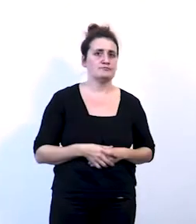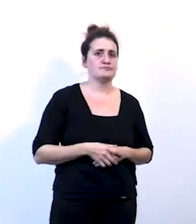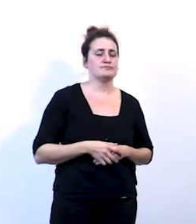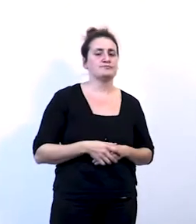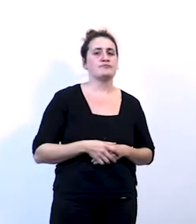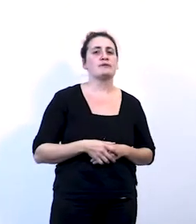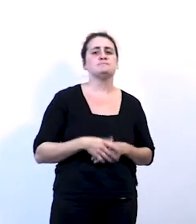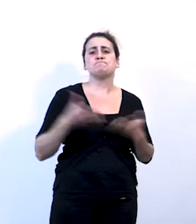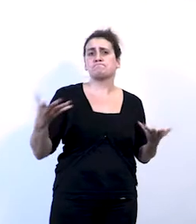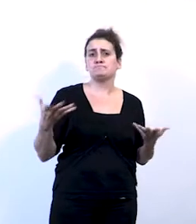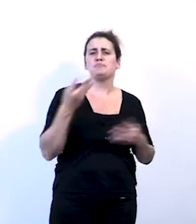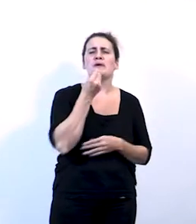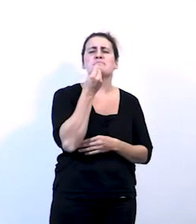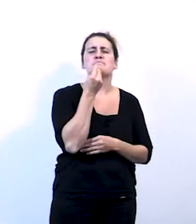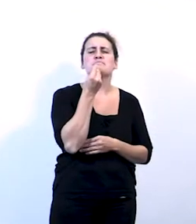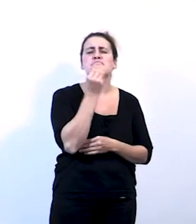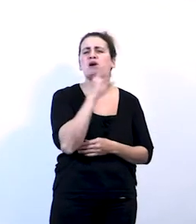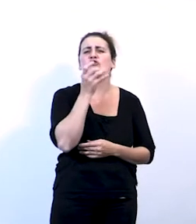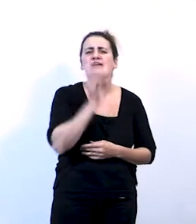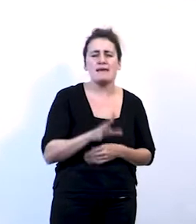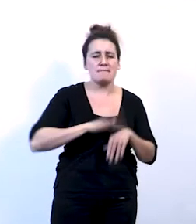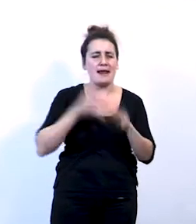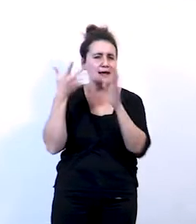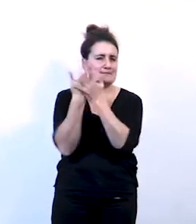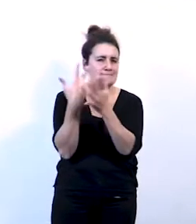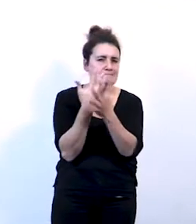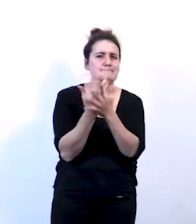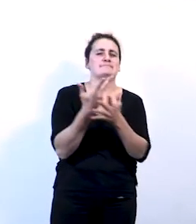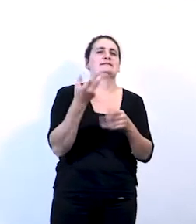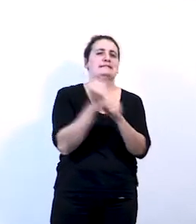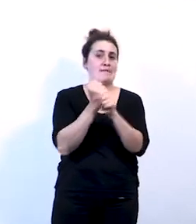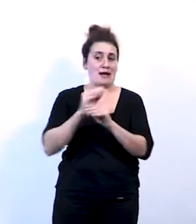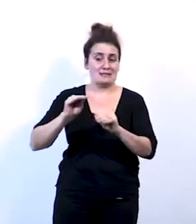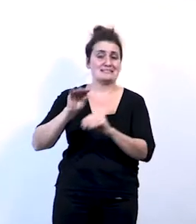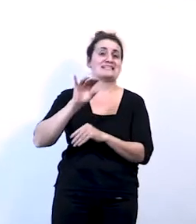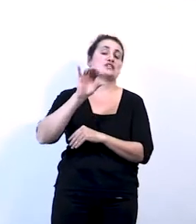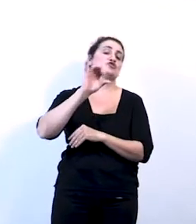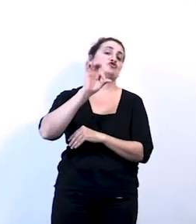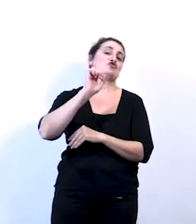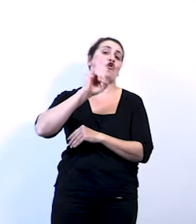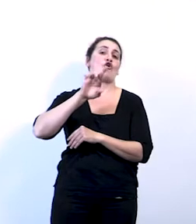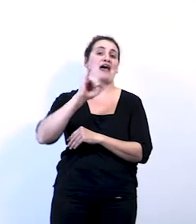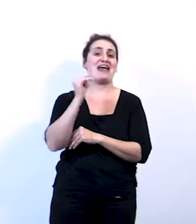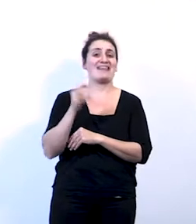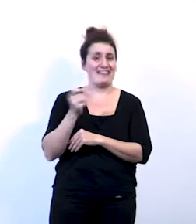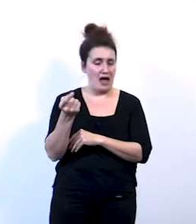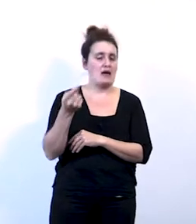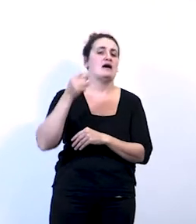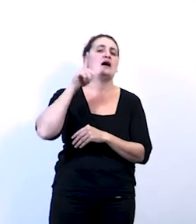ello, qué mejor que la mirada, el trabajo, la experiencia de Zoraida Hussein, activista palestina